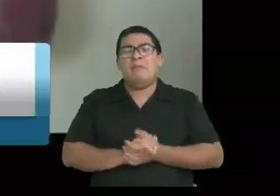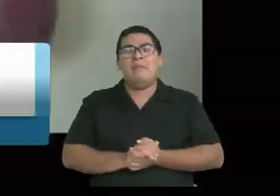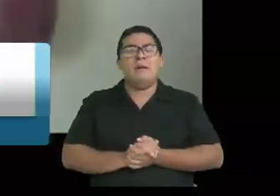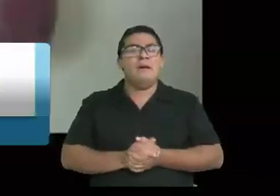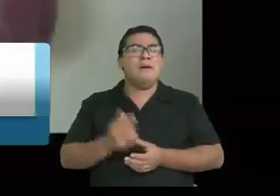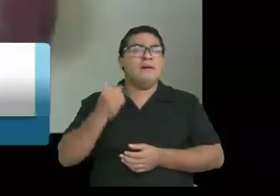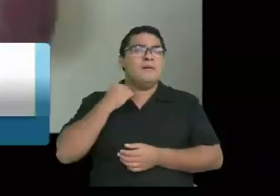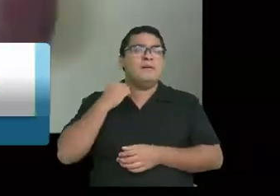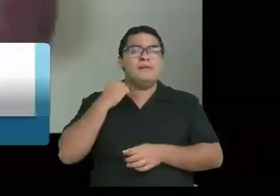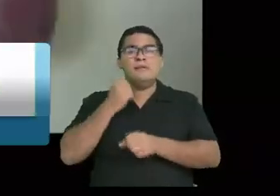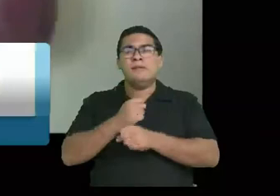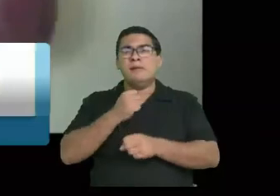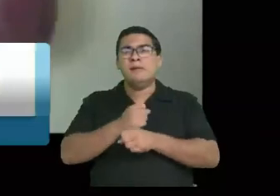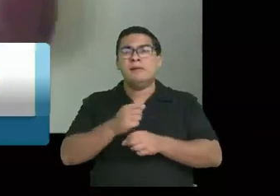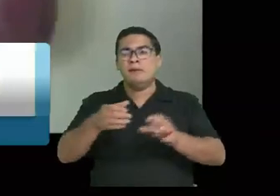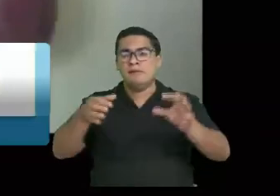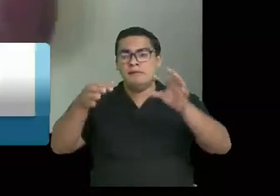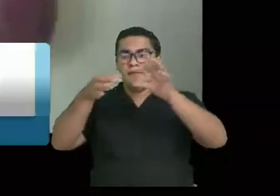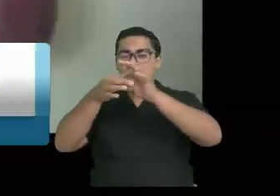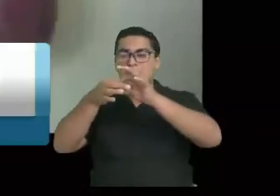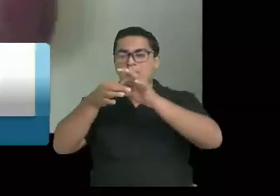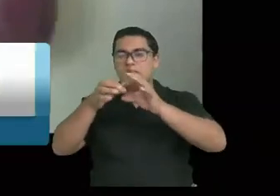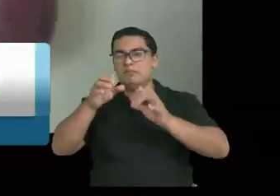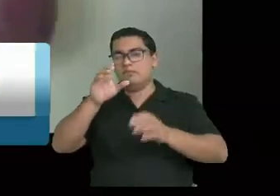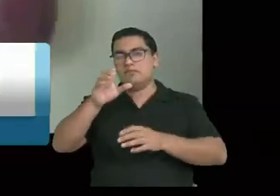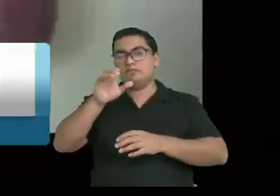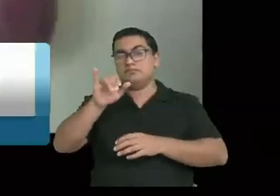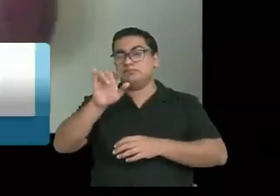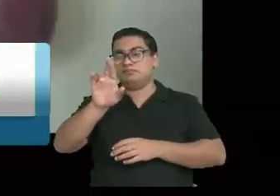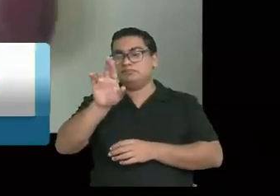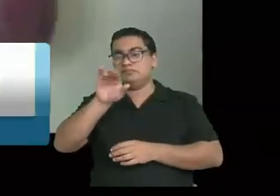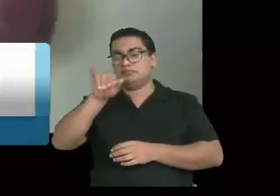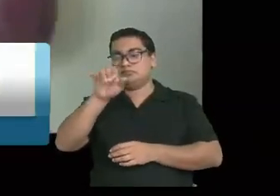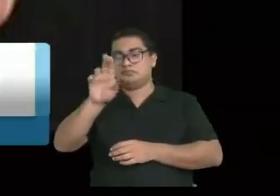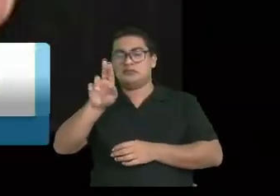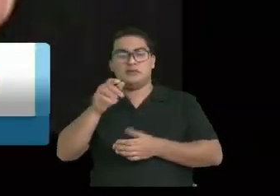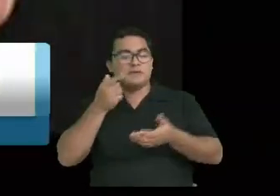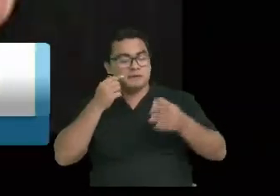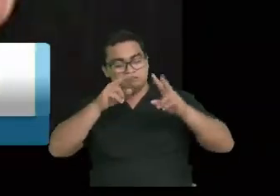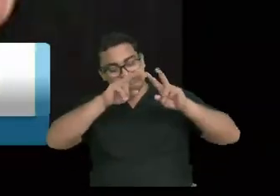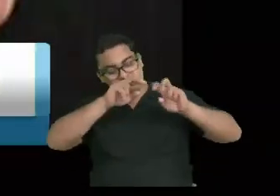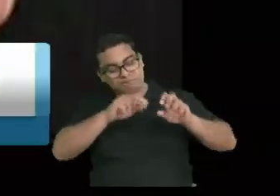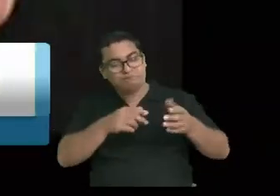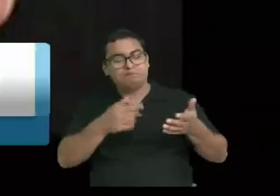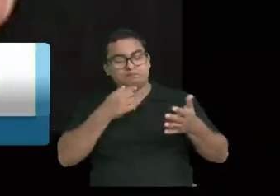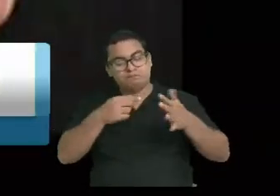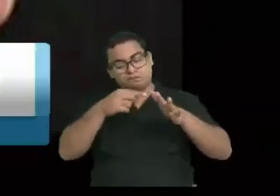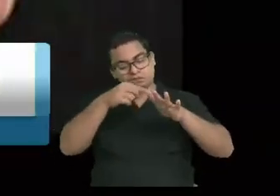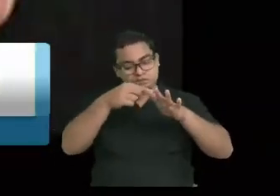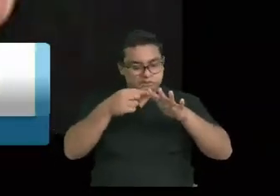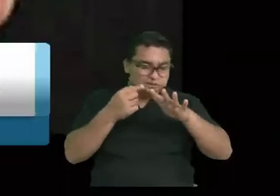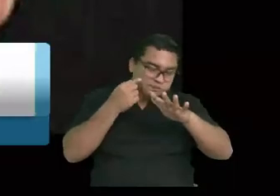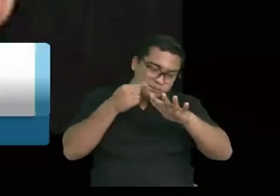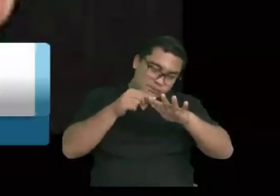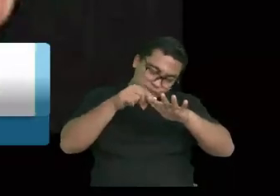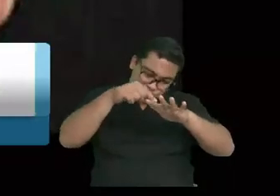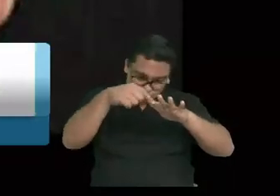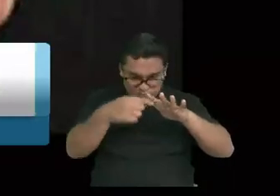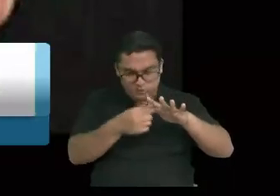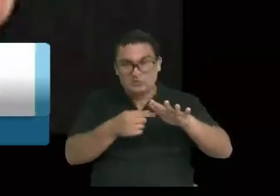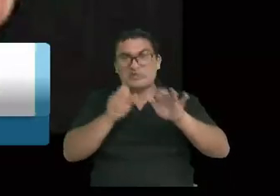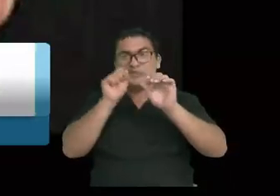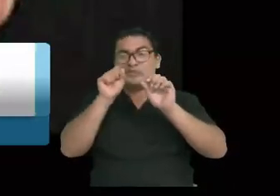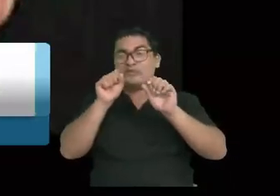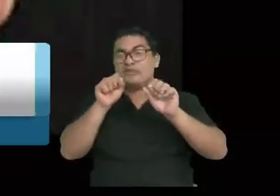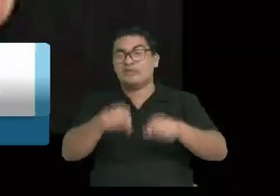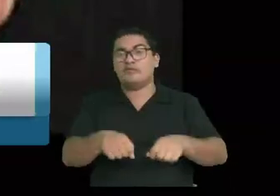siempre trabajamos en conjunto con el servicio de cirugía para que lo valore, y son los cirujanos los que van a determinar si este